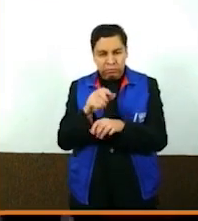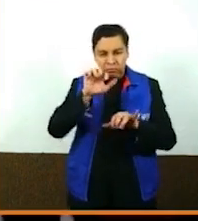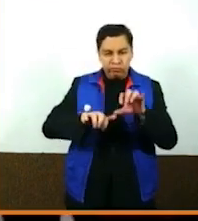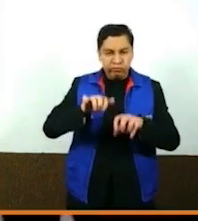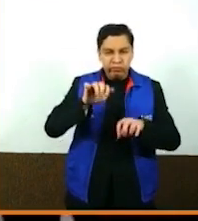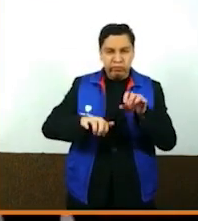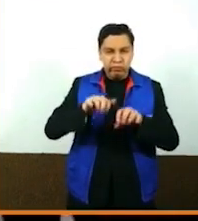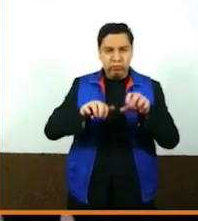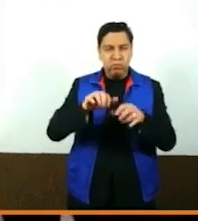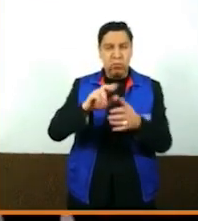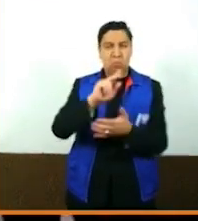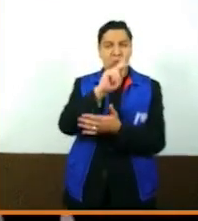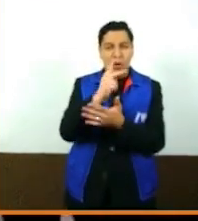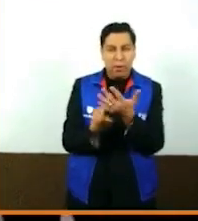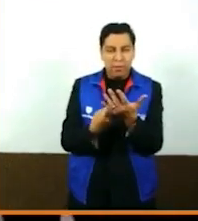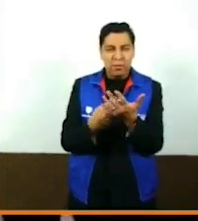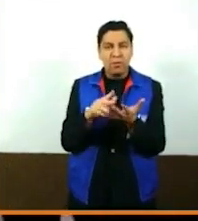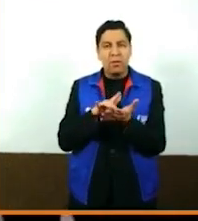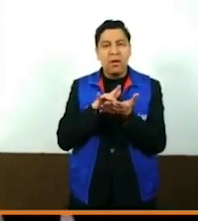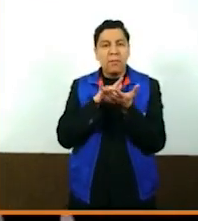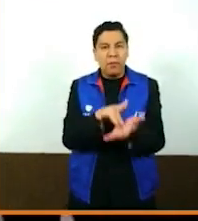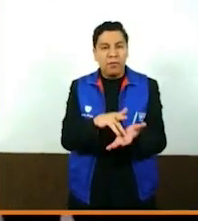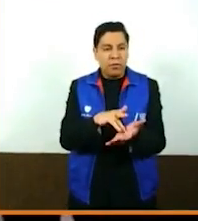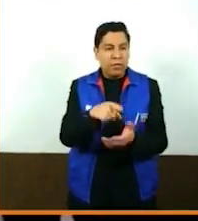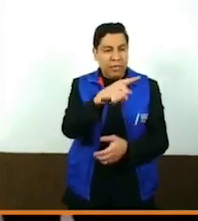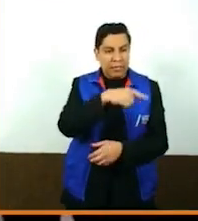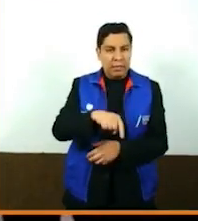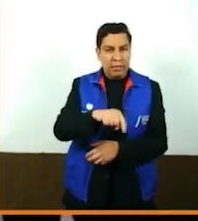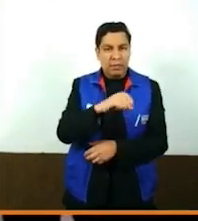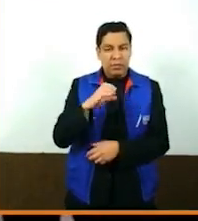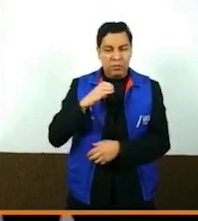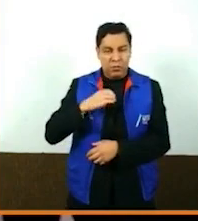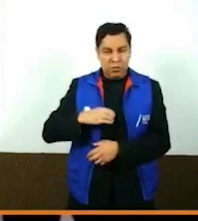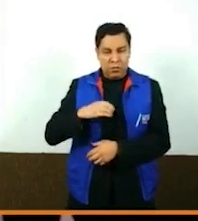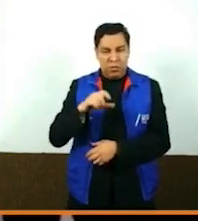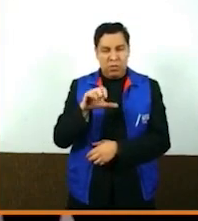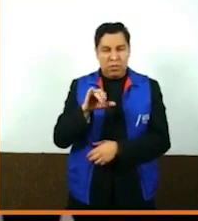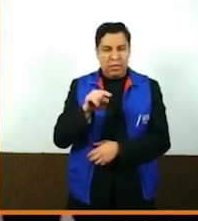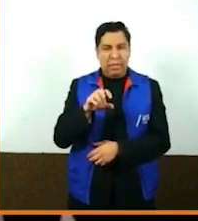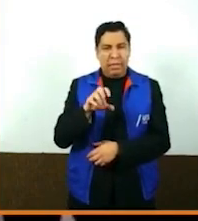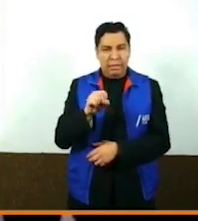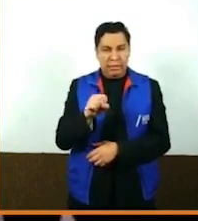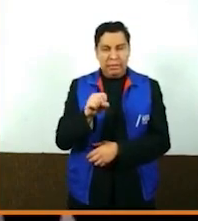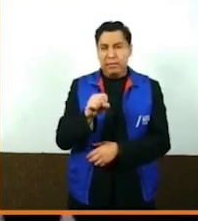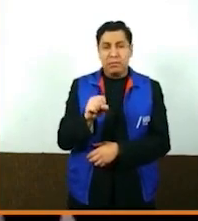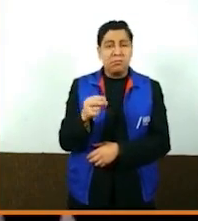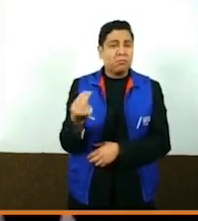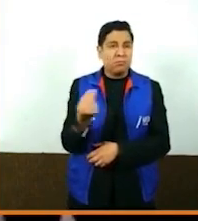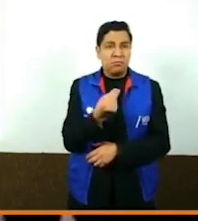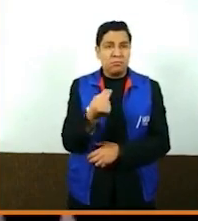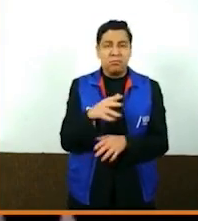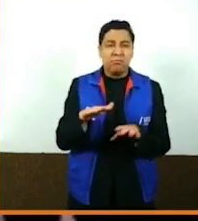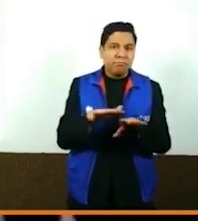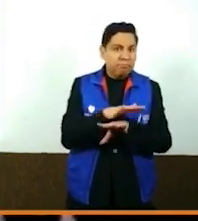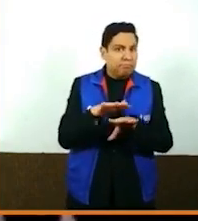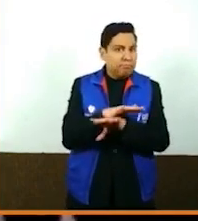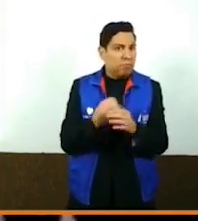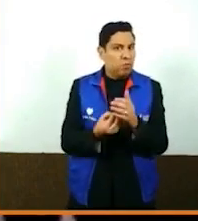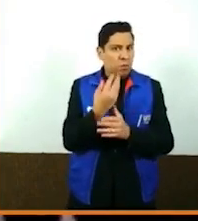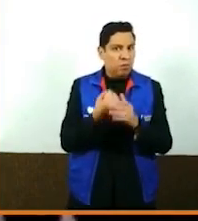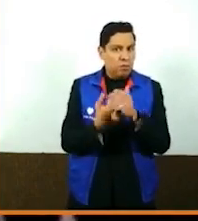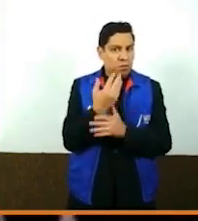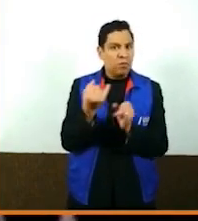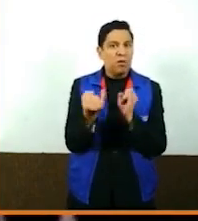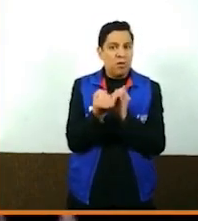automatización, buscamos apoyar a nuestros clientes en la transformación digital y pues nosotros tenemos que también estar innovando al igual que Bayer precisamente para no quedarnos